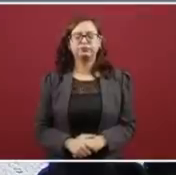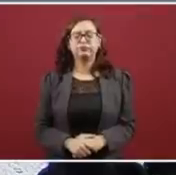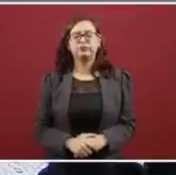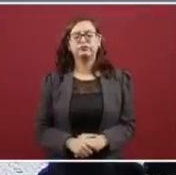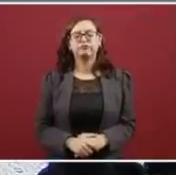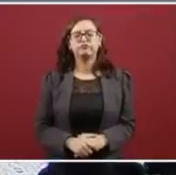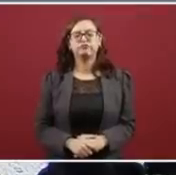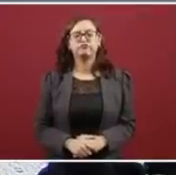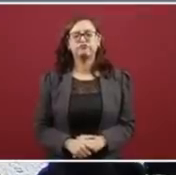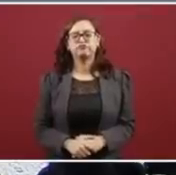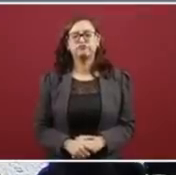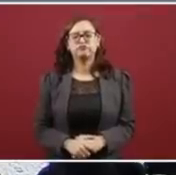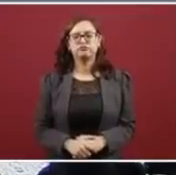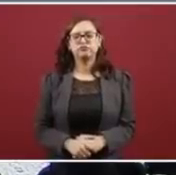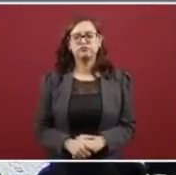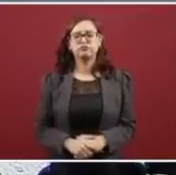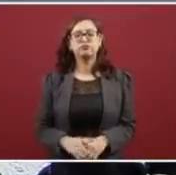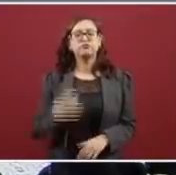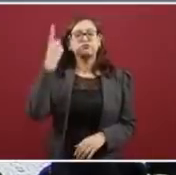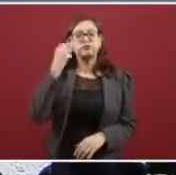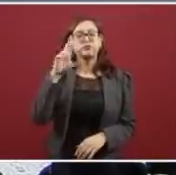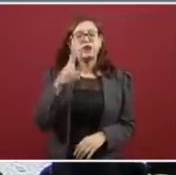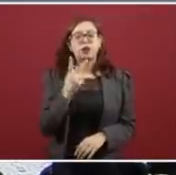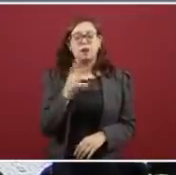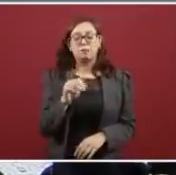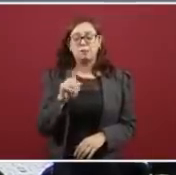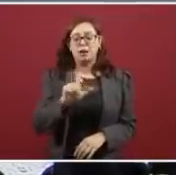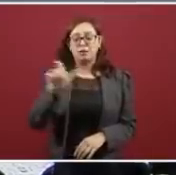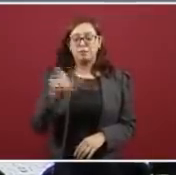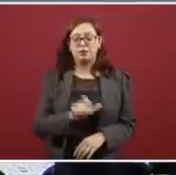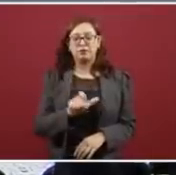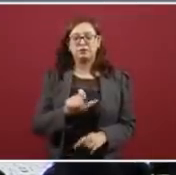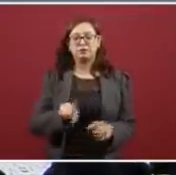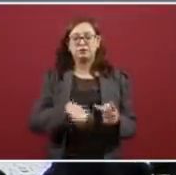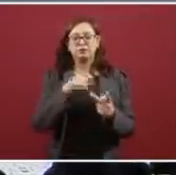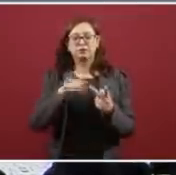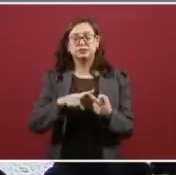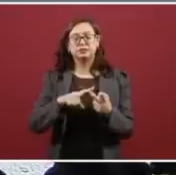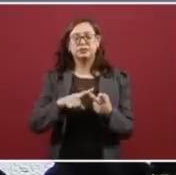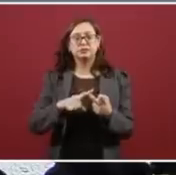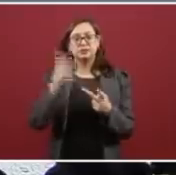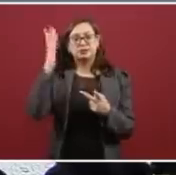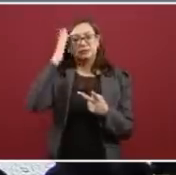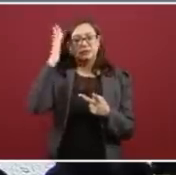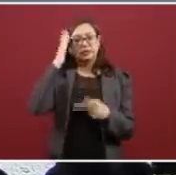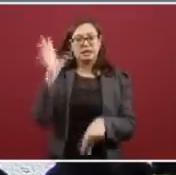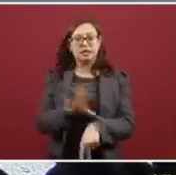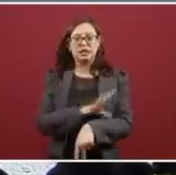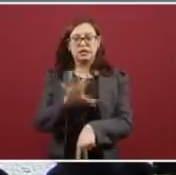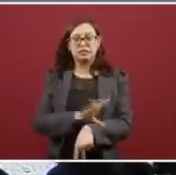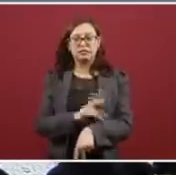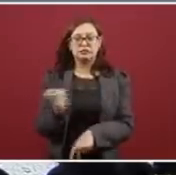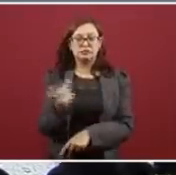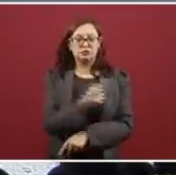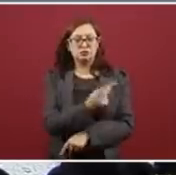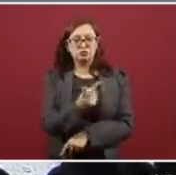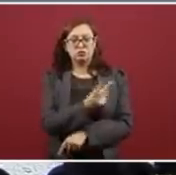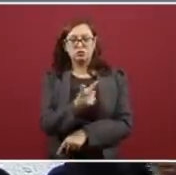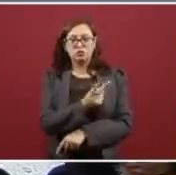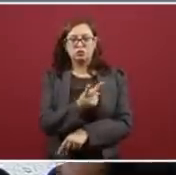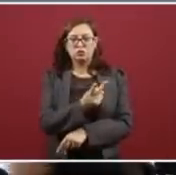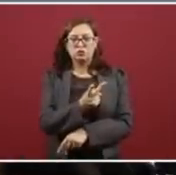el director de pemex y la secretaria de energía van a tener que atender el